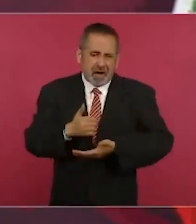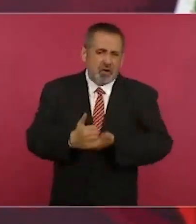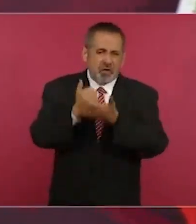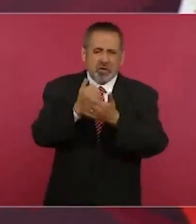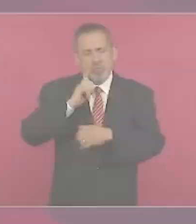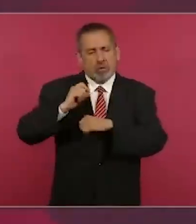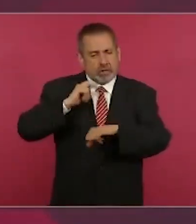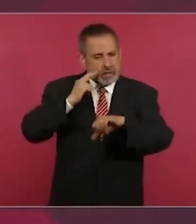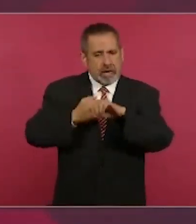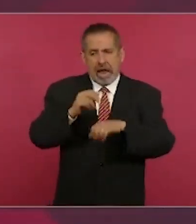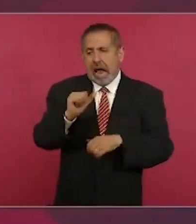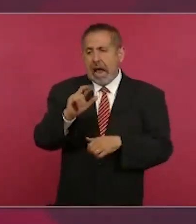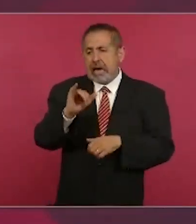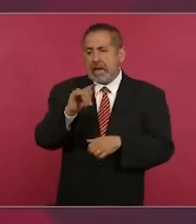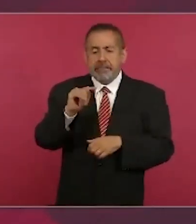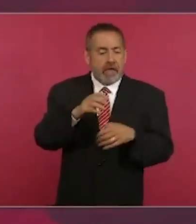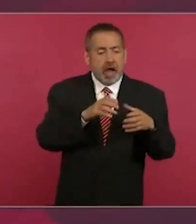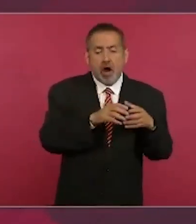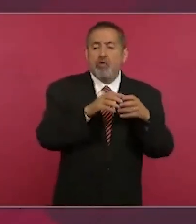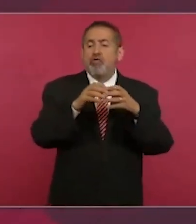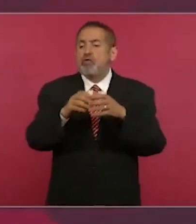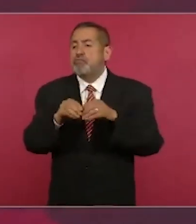promotores, para hacer un censo